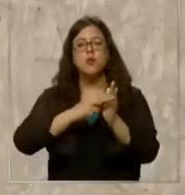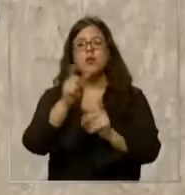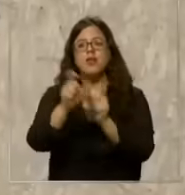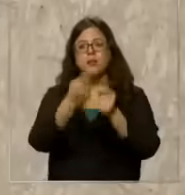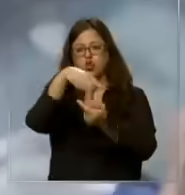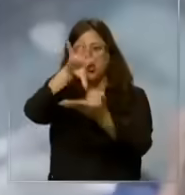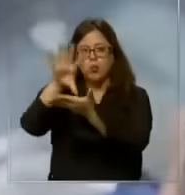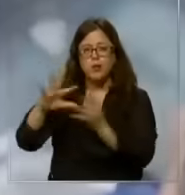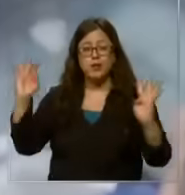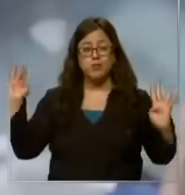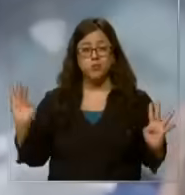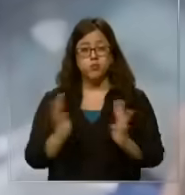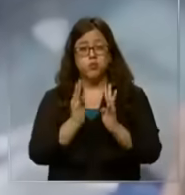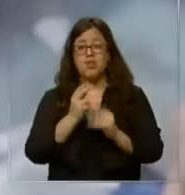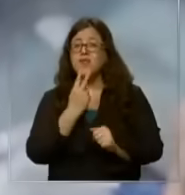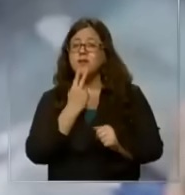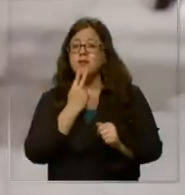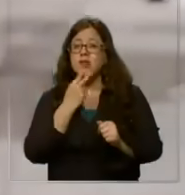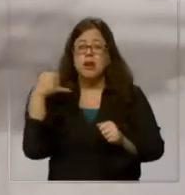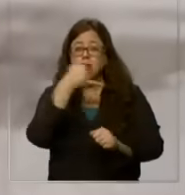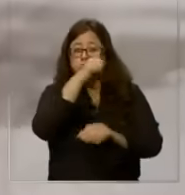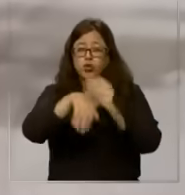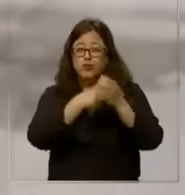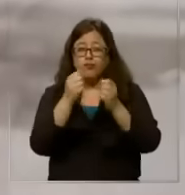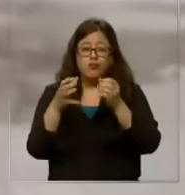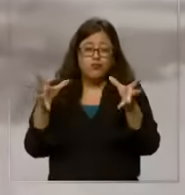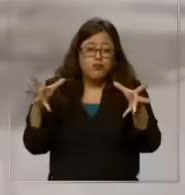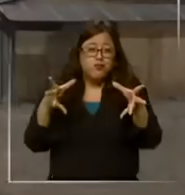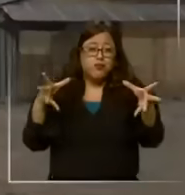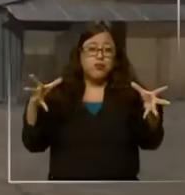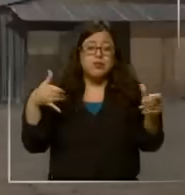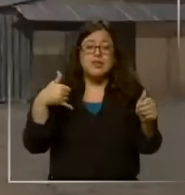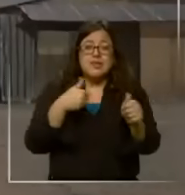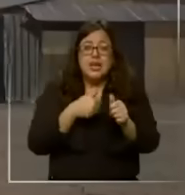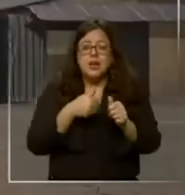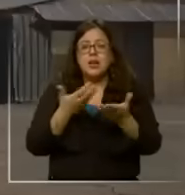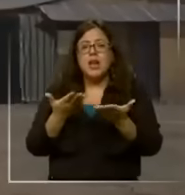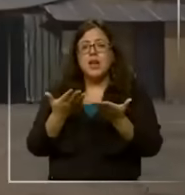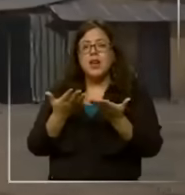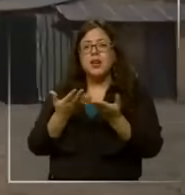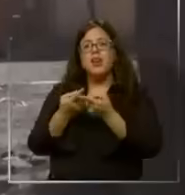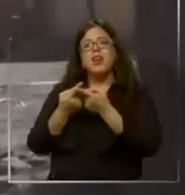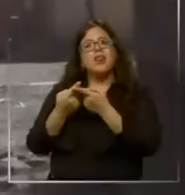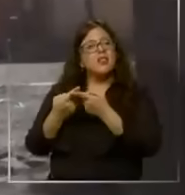en donde vivir sobre basura es la única opción a no tener una vivienda.